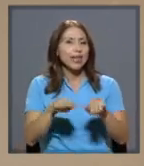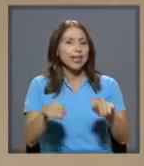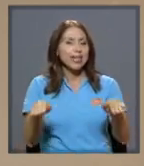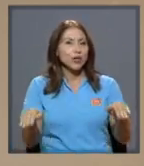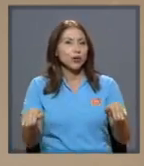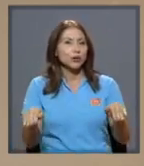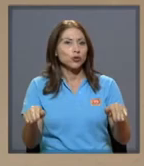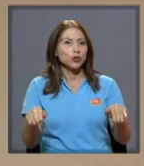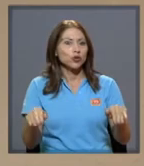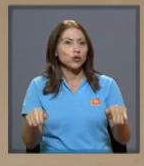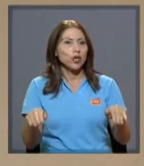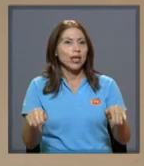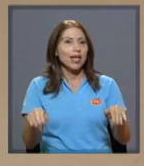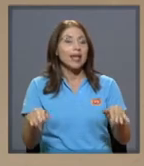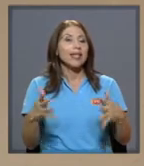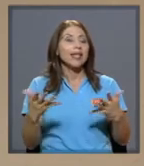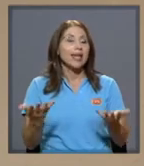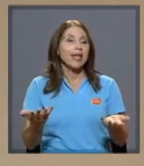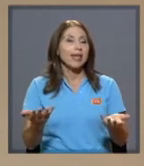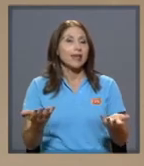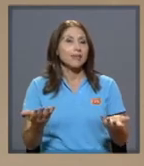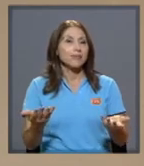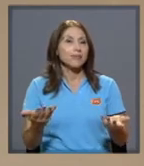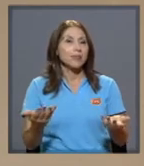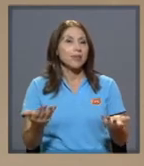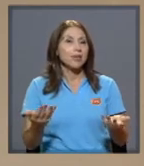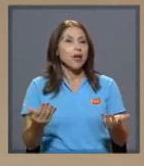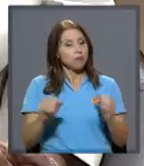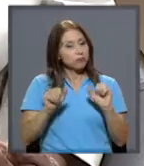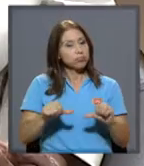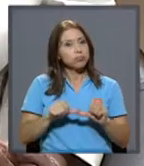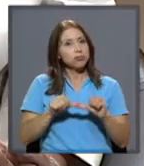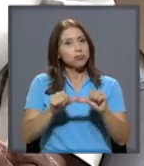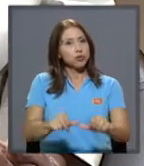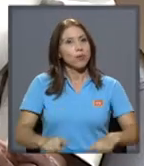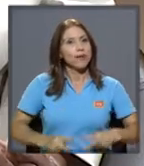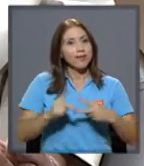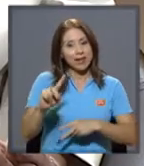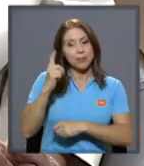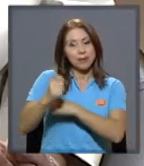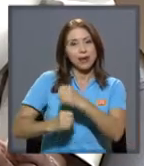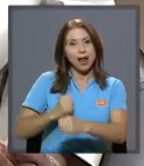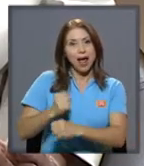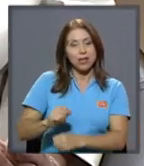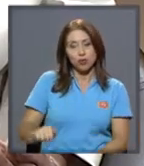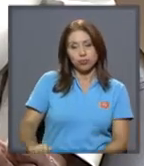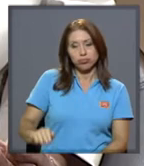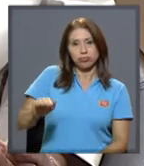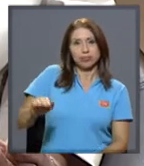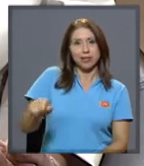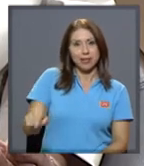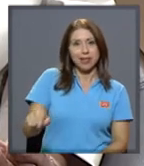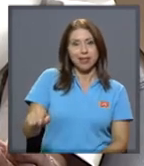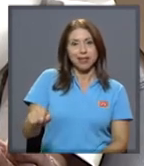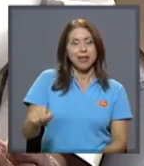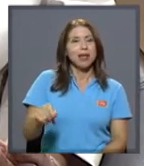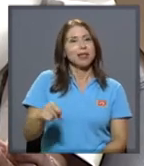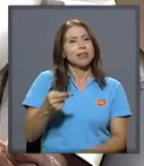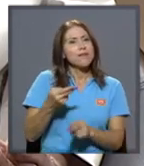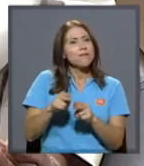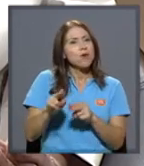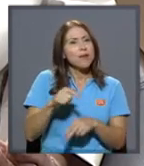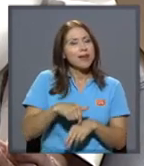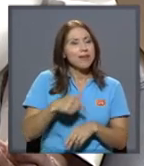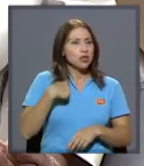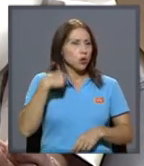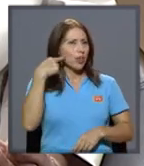que sobreviven el primer año de vida. Y así brevemente, yo diría que más o menos cuando mi